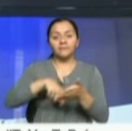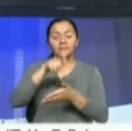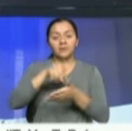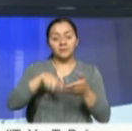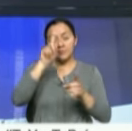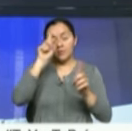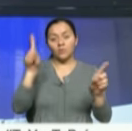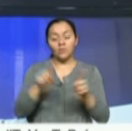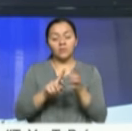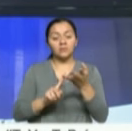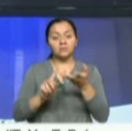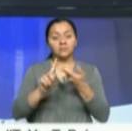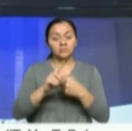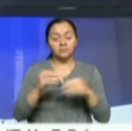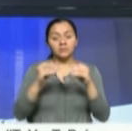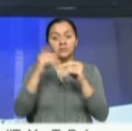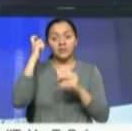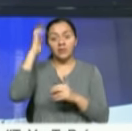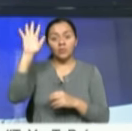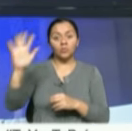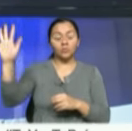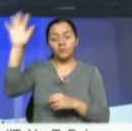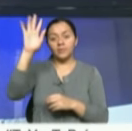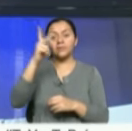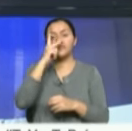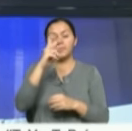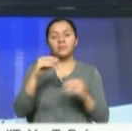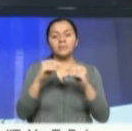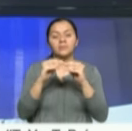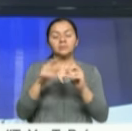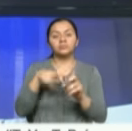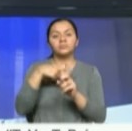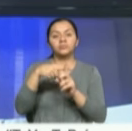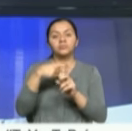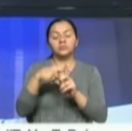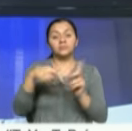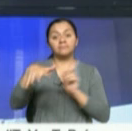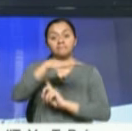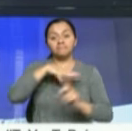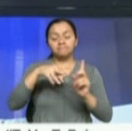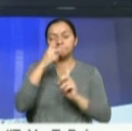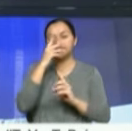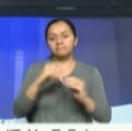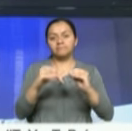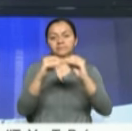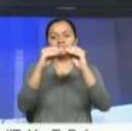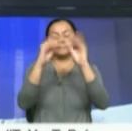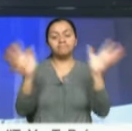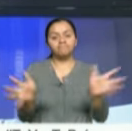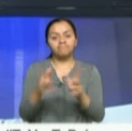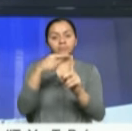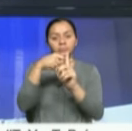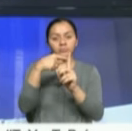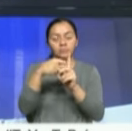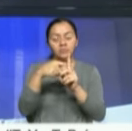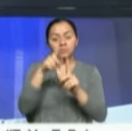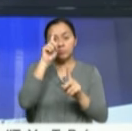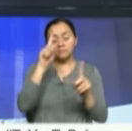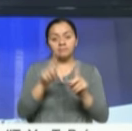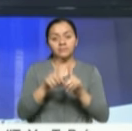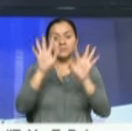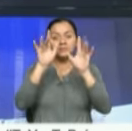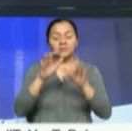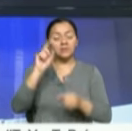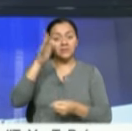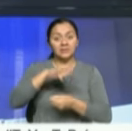del acuerdo multipartes con la Unión Europea, ha sido fructífera y el panorama es cada vez más alentador. De acuerdo al secretario